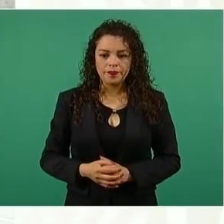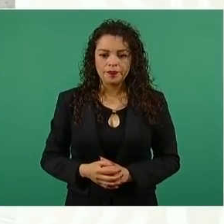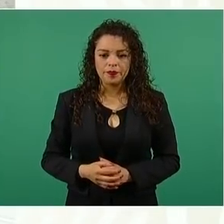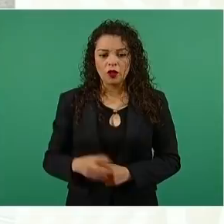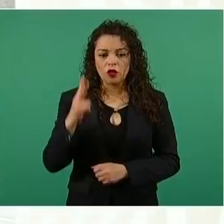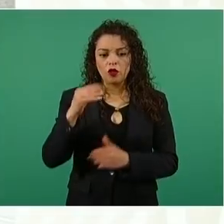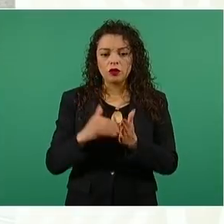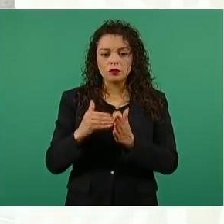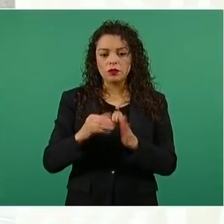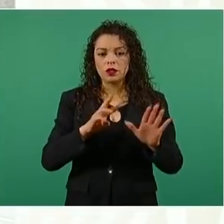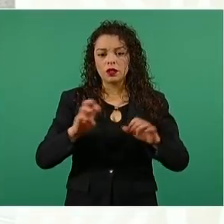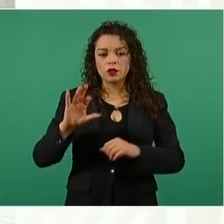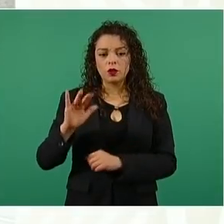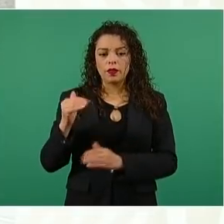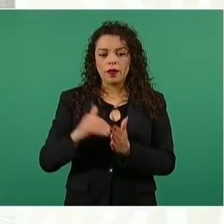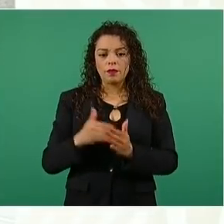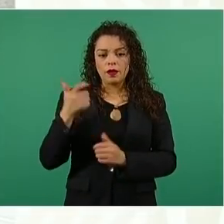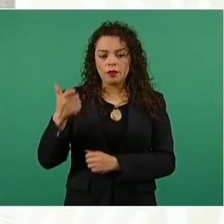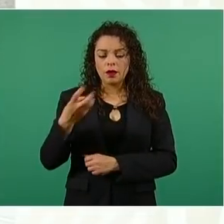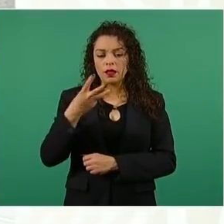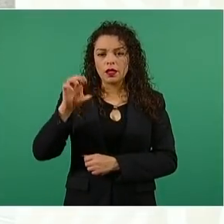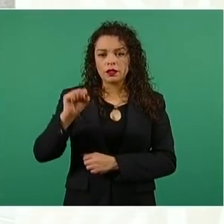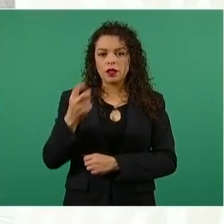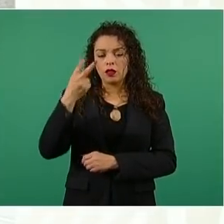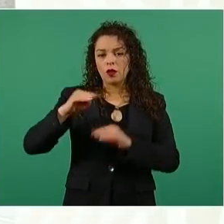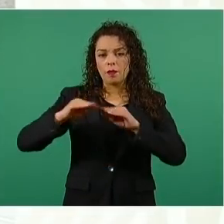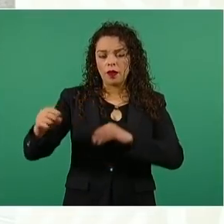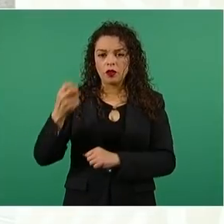2.350.000 pesos, 362 metros cuadrados,